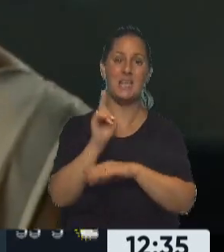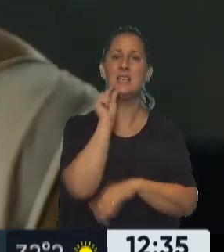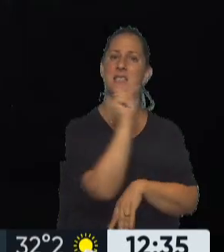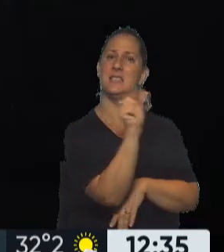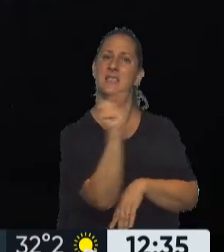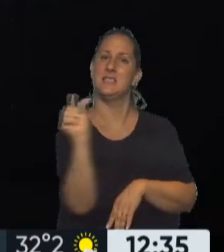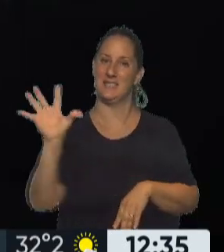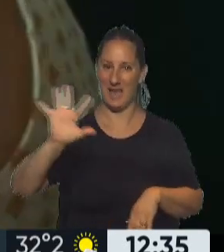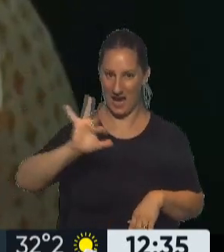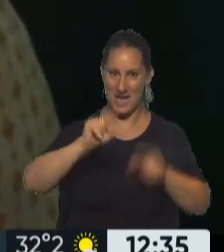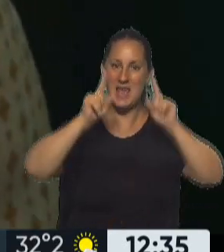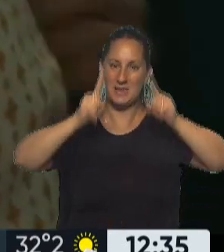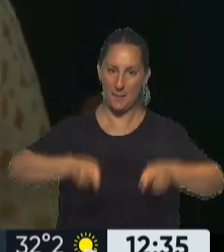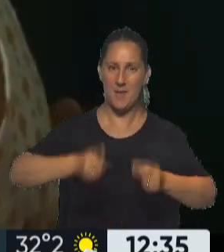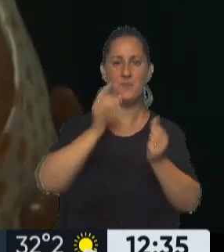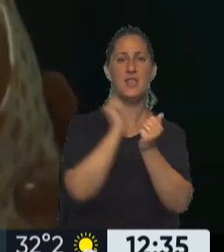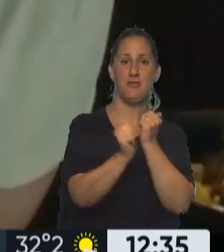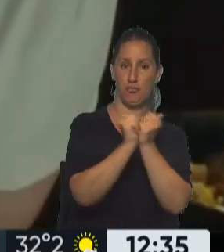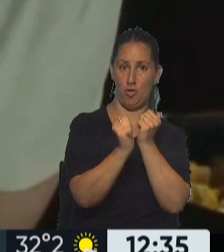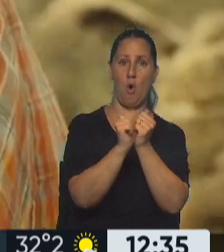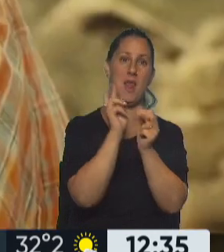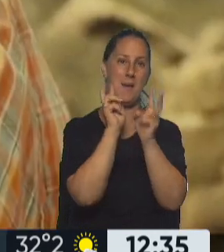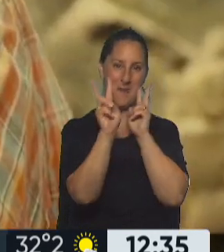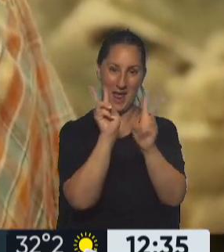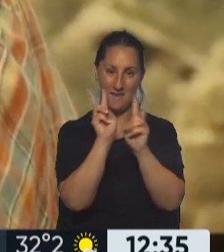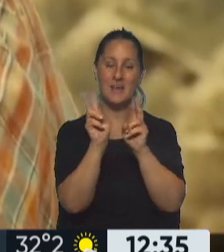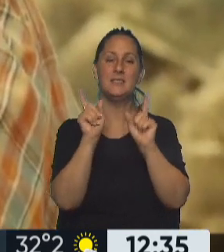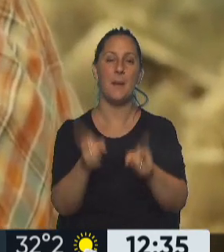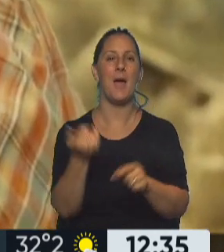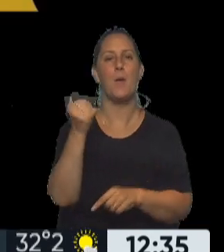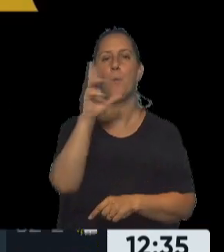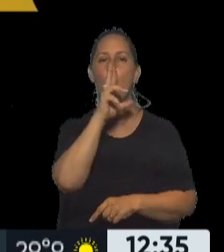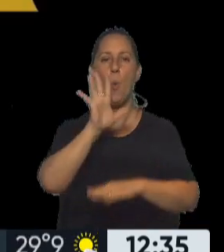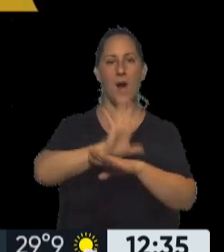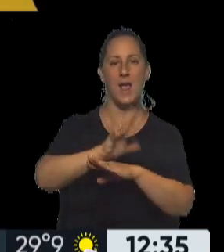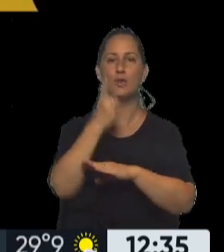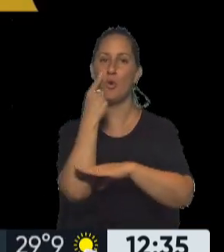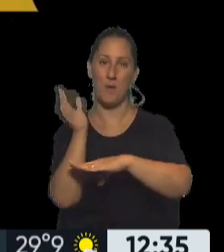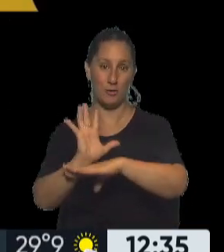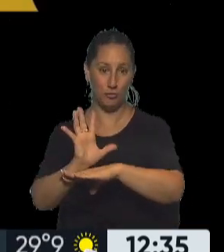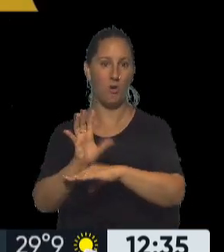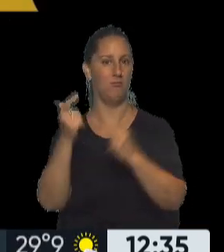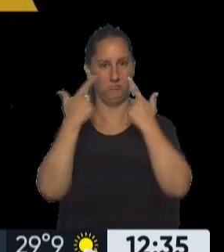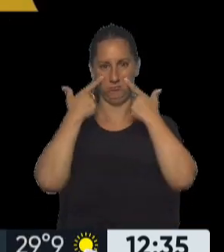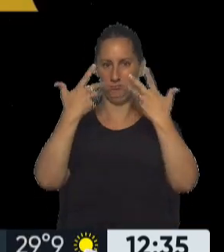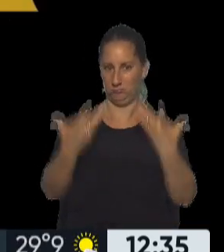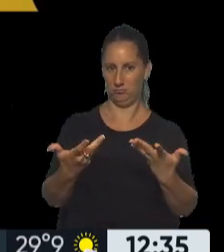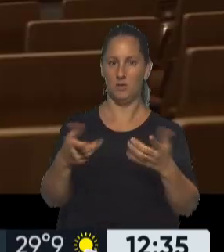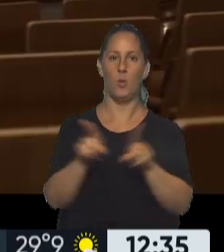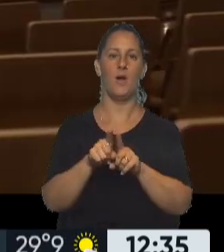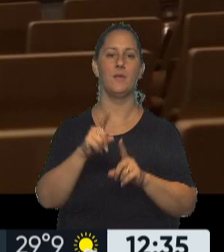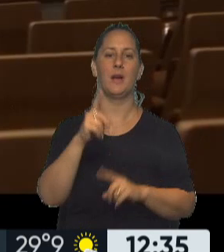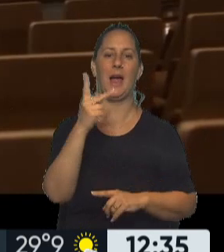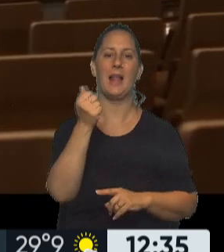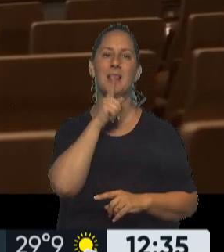También, porque más allá de las historias que hay para ver, hay actrices, actores que se lucen, ¿no? Como el caso de Cate